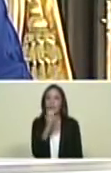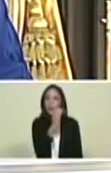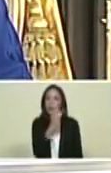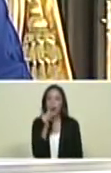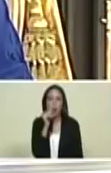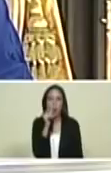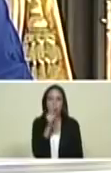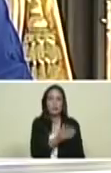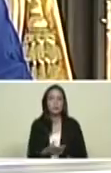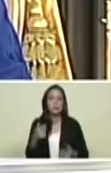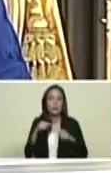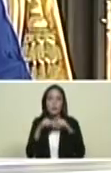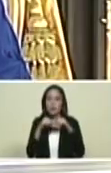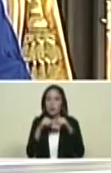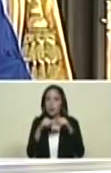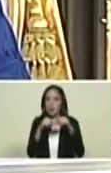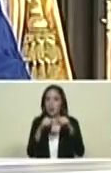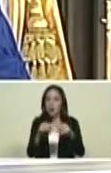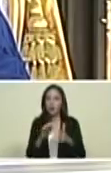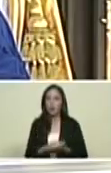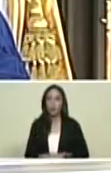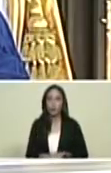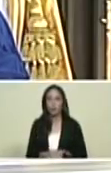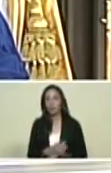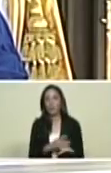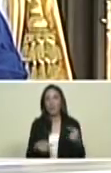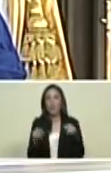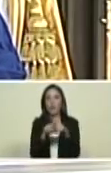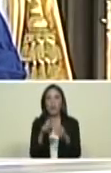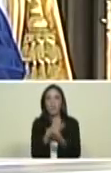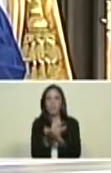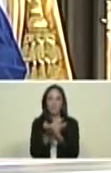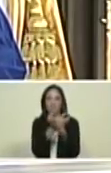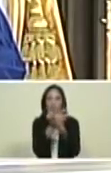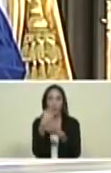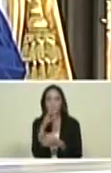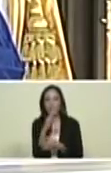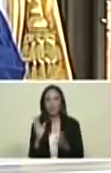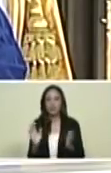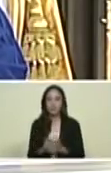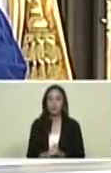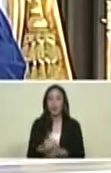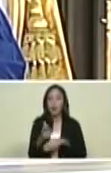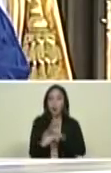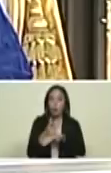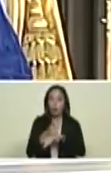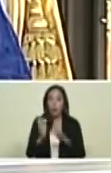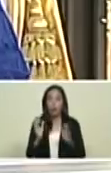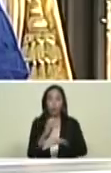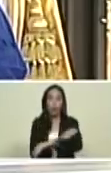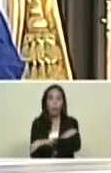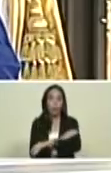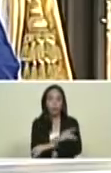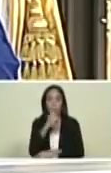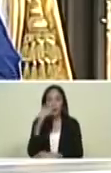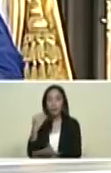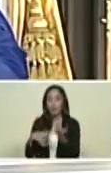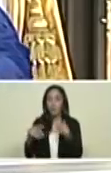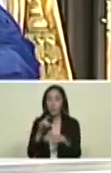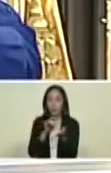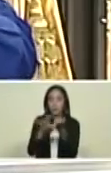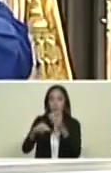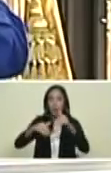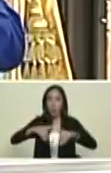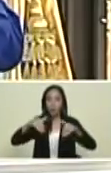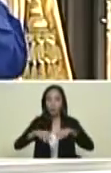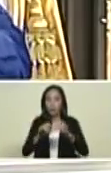Radonqui, el zombie Capriles Radonqui, desgobernó. Ya el pueblo lo sacó con votos. Y